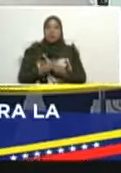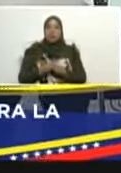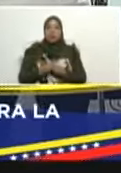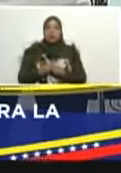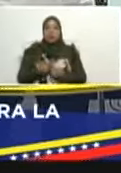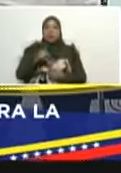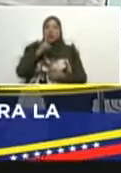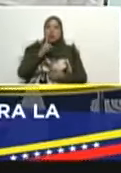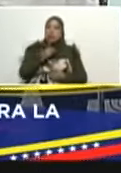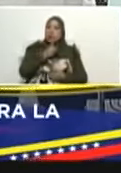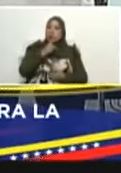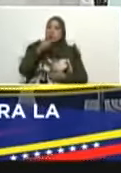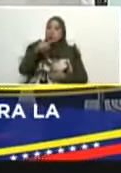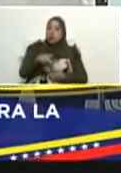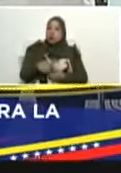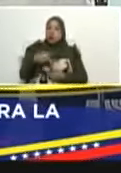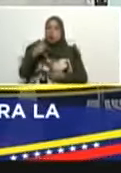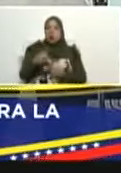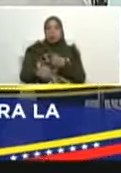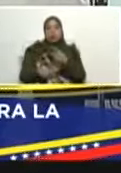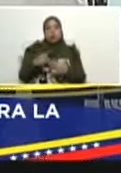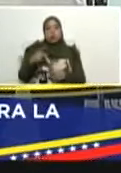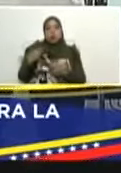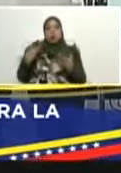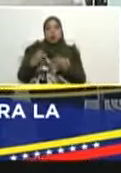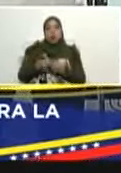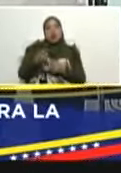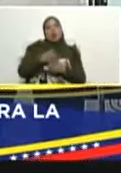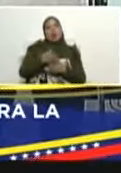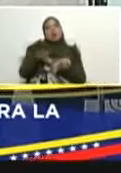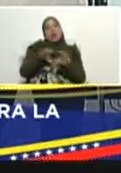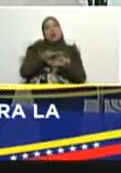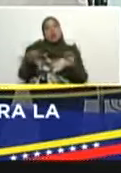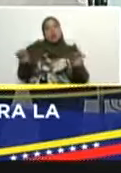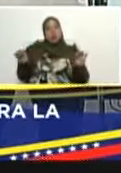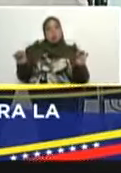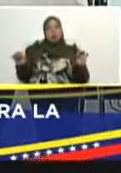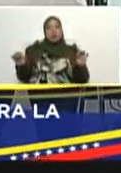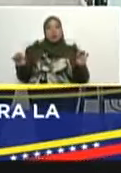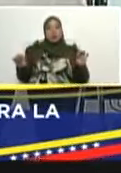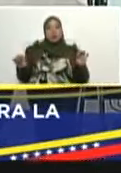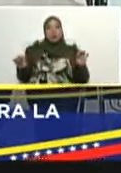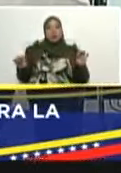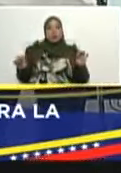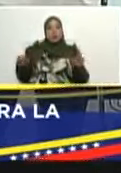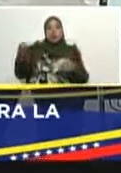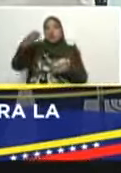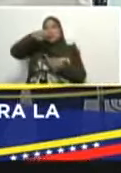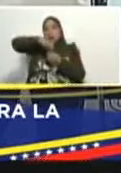mi nombre es Ian Valero, representando al Complejo Educativo Corapal, aquí en el centro